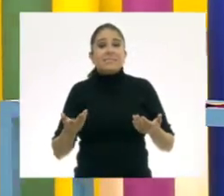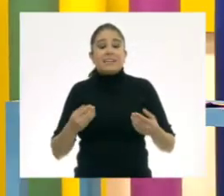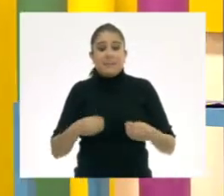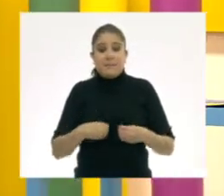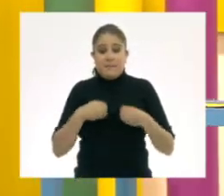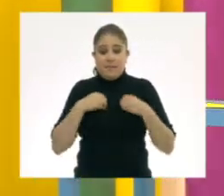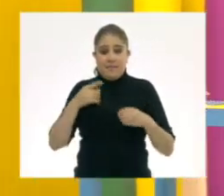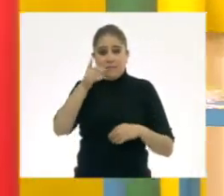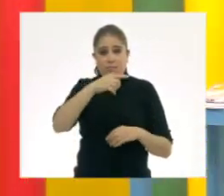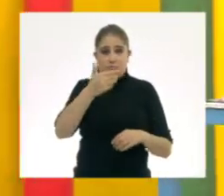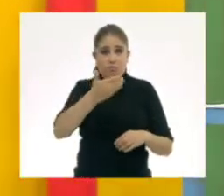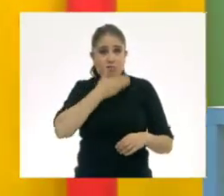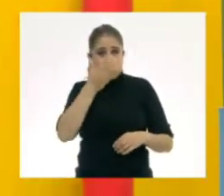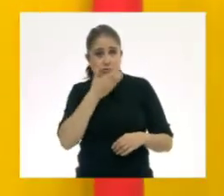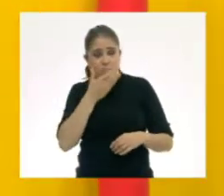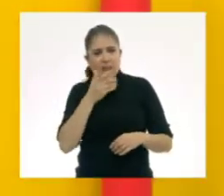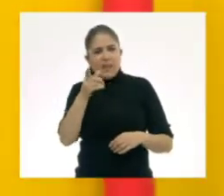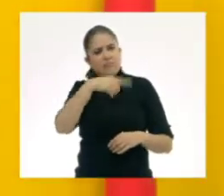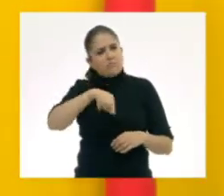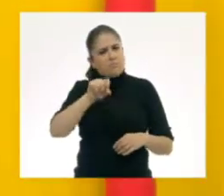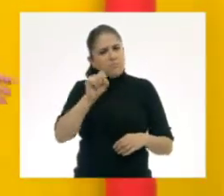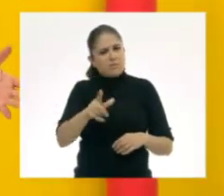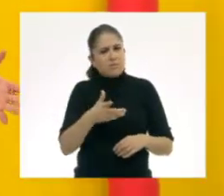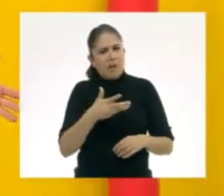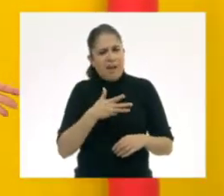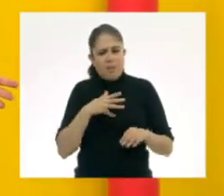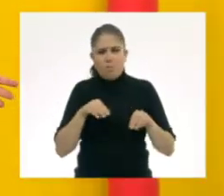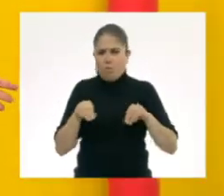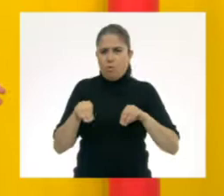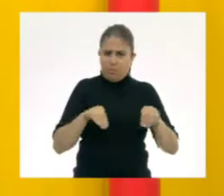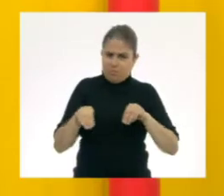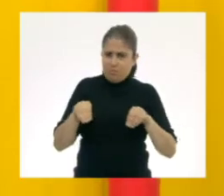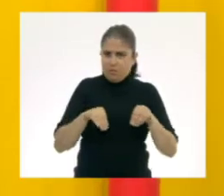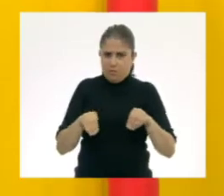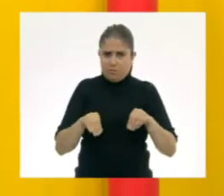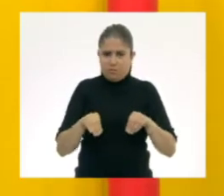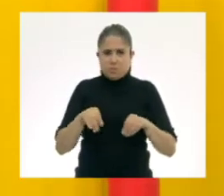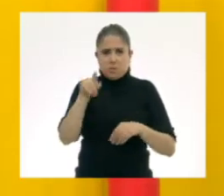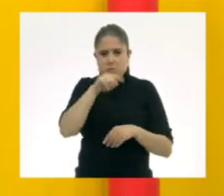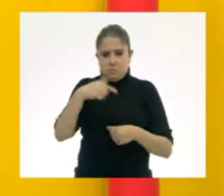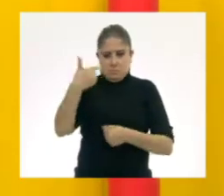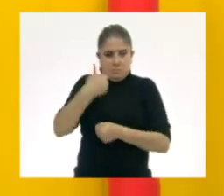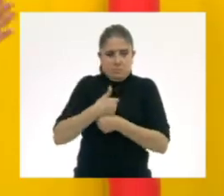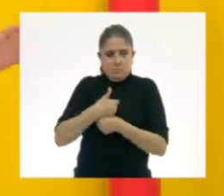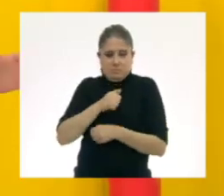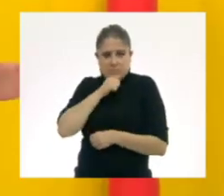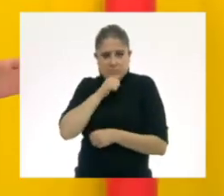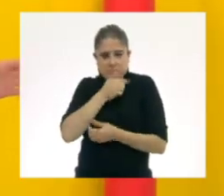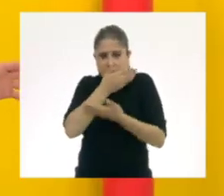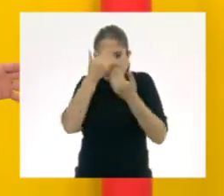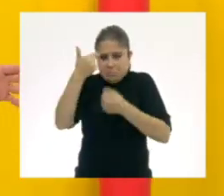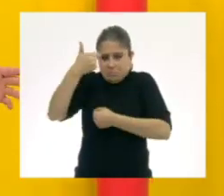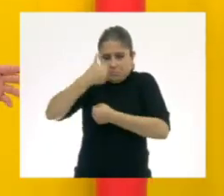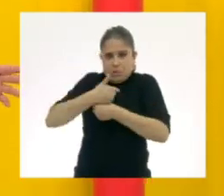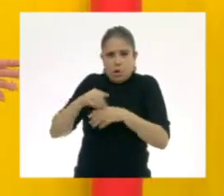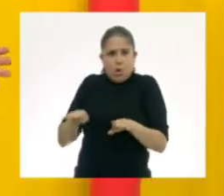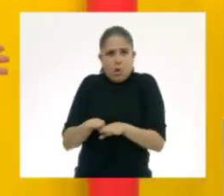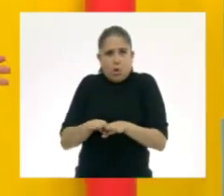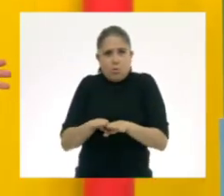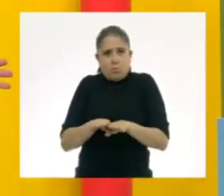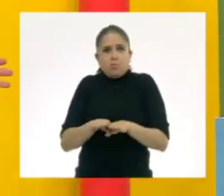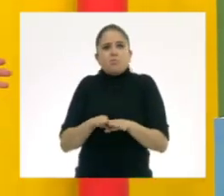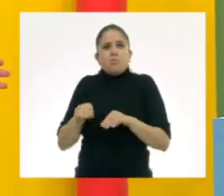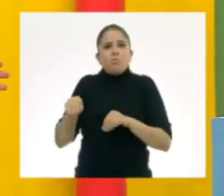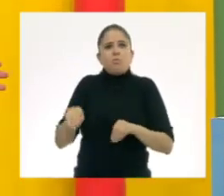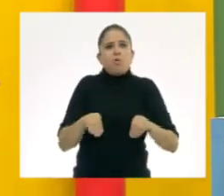la vida cotidiana nosotros también tenemos movimientos y no nos damos cuenta, no nos percatamos de ello.